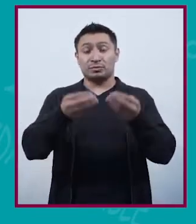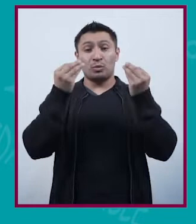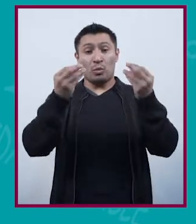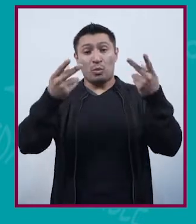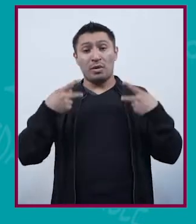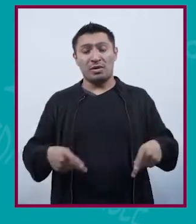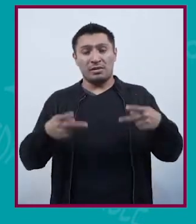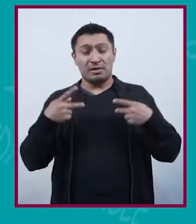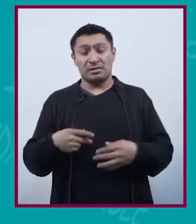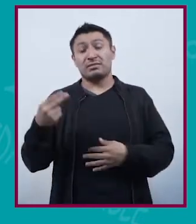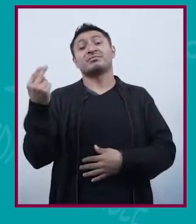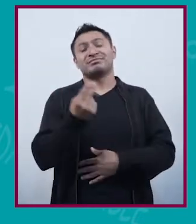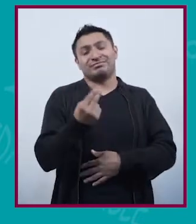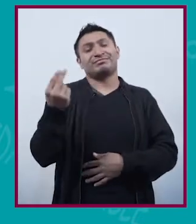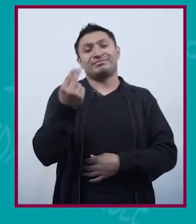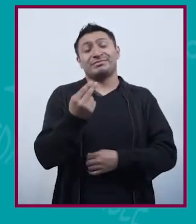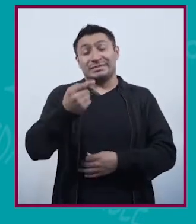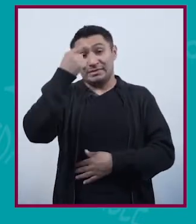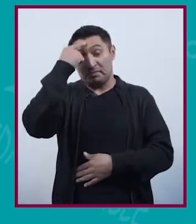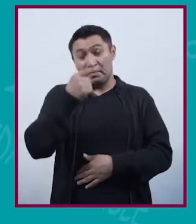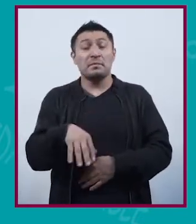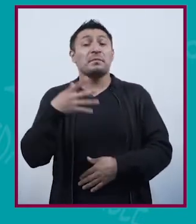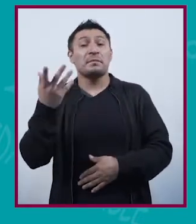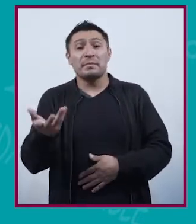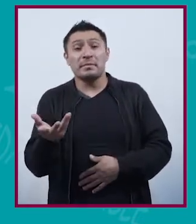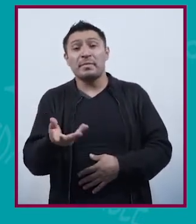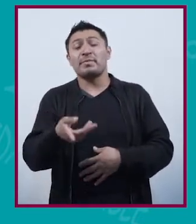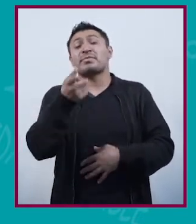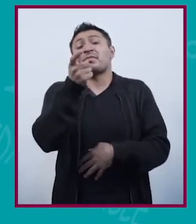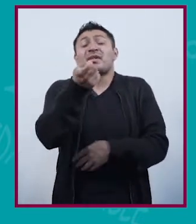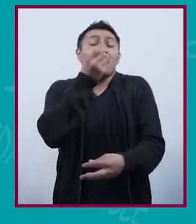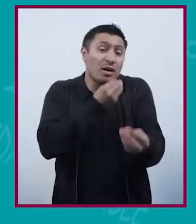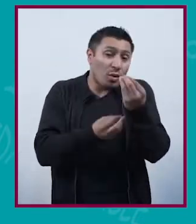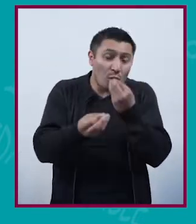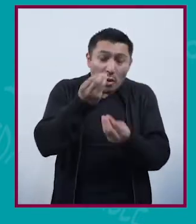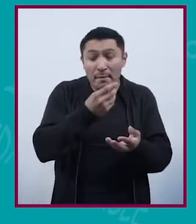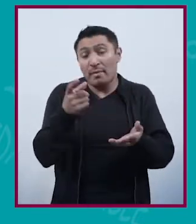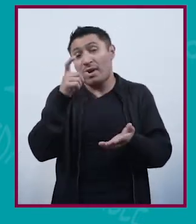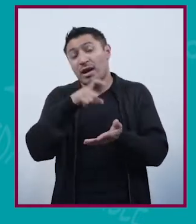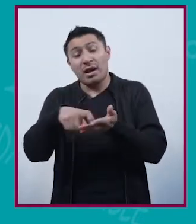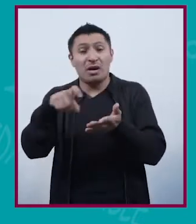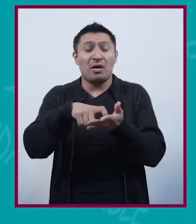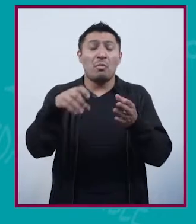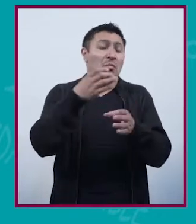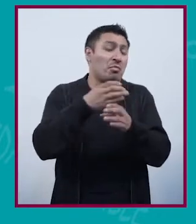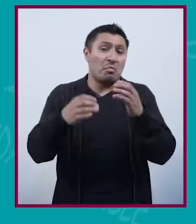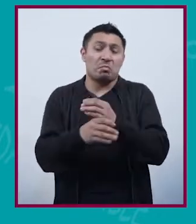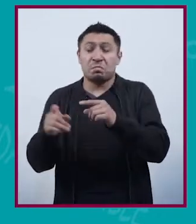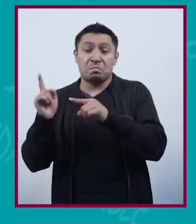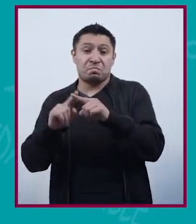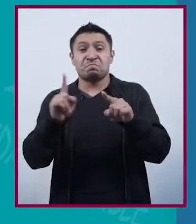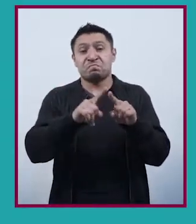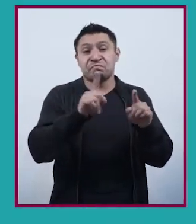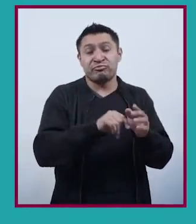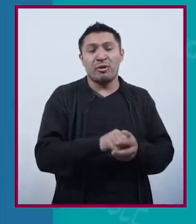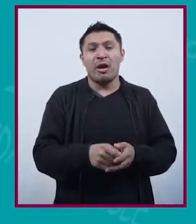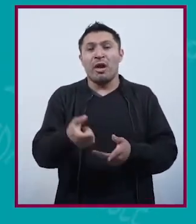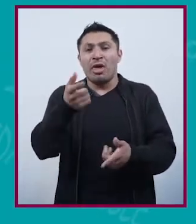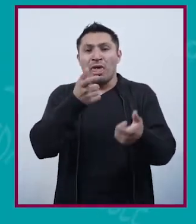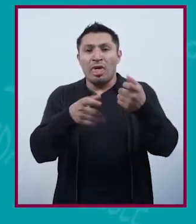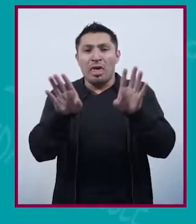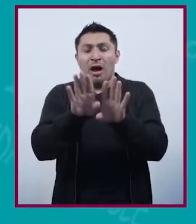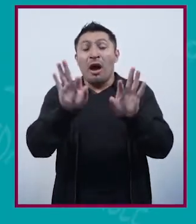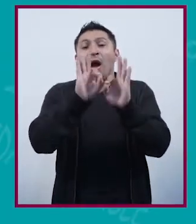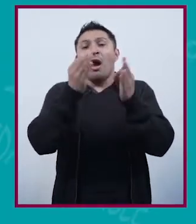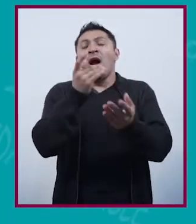que muchas personas necesitamos para lo que es alimentarse y comprar varias cosas. El